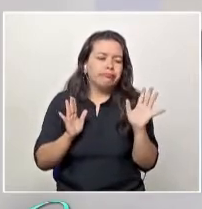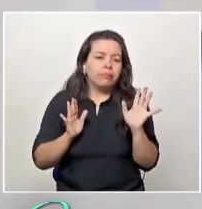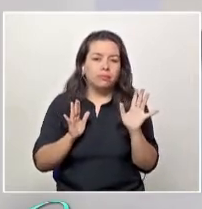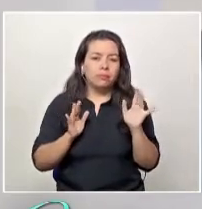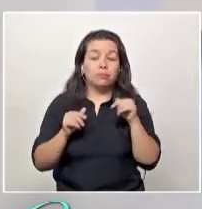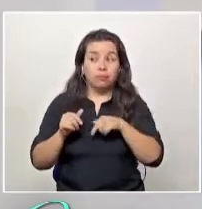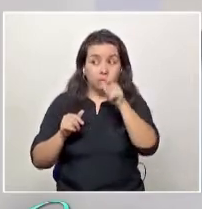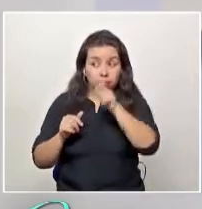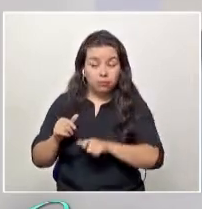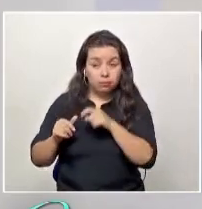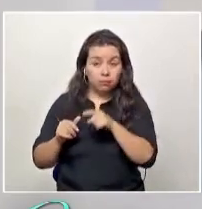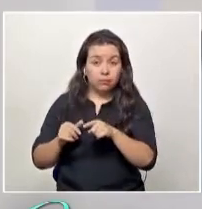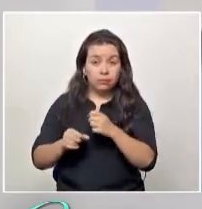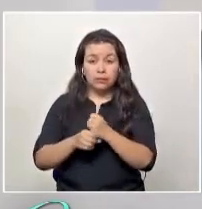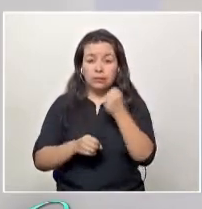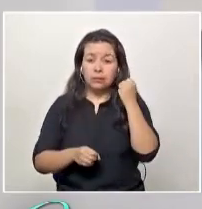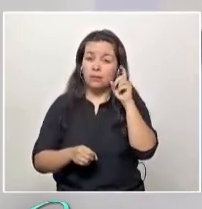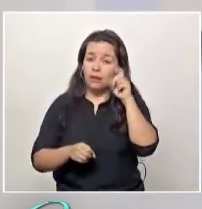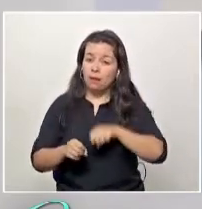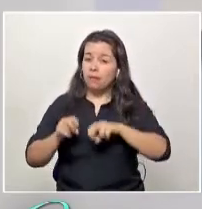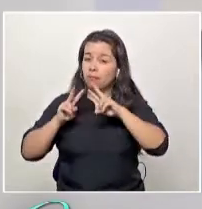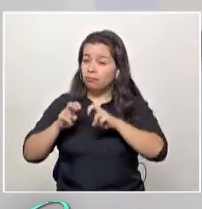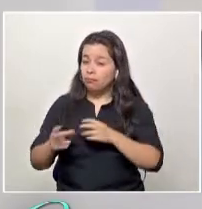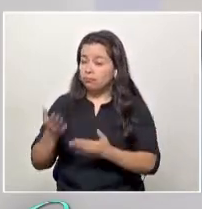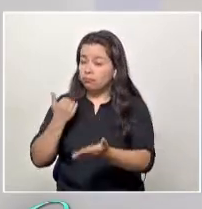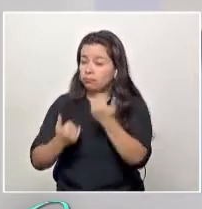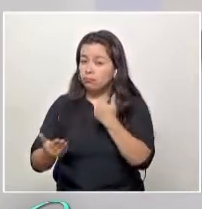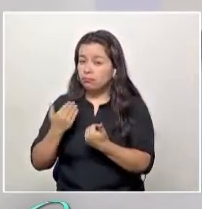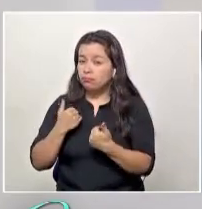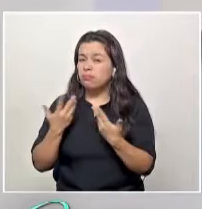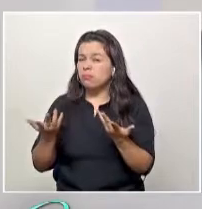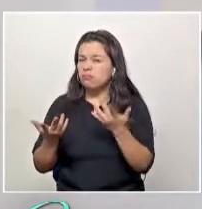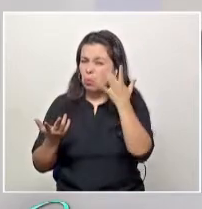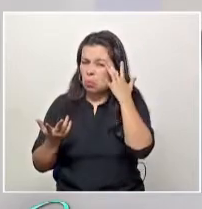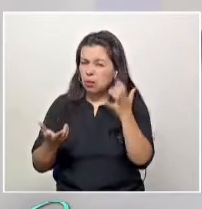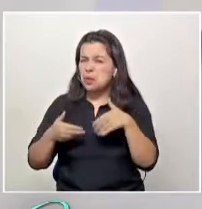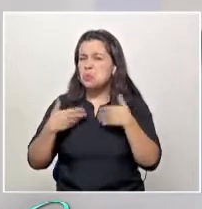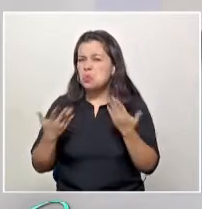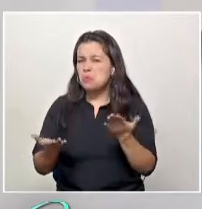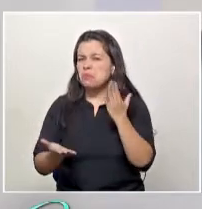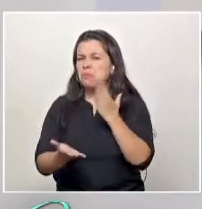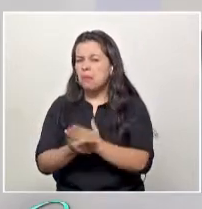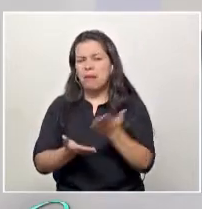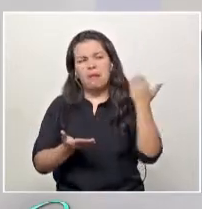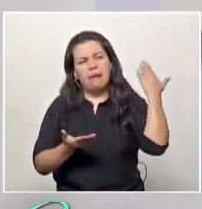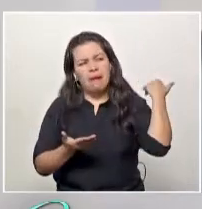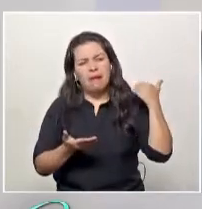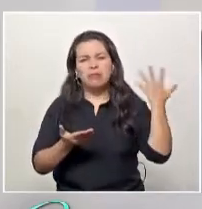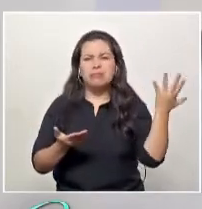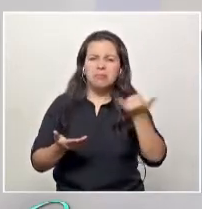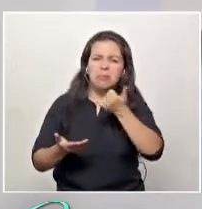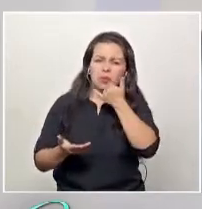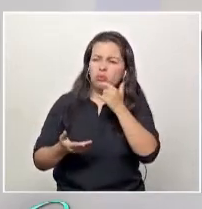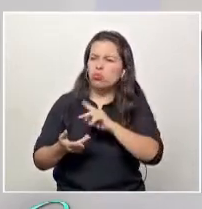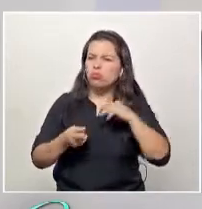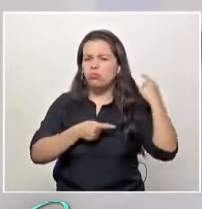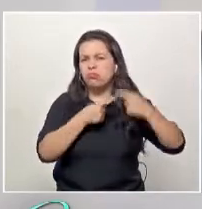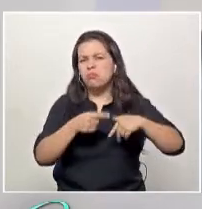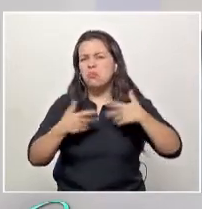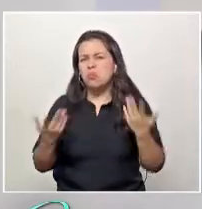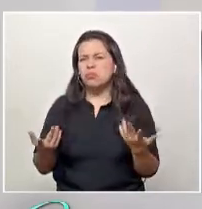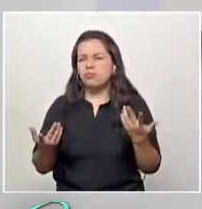de esta señora hay que estudiarla, de dónde, por qué, a raíz de qué pasó, a qué se lo